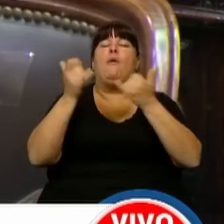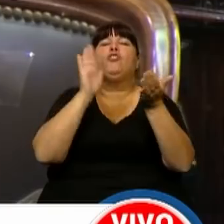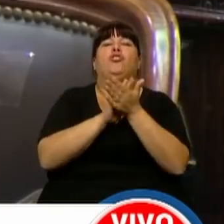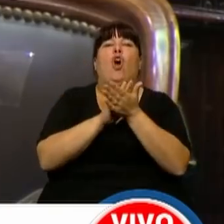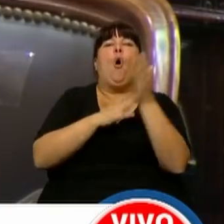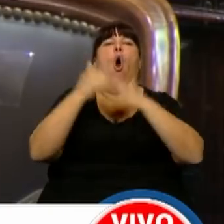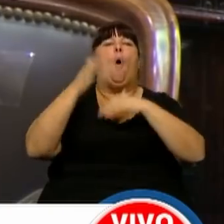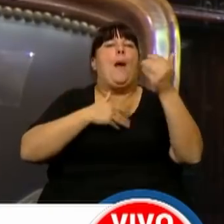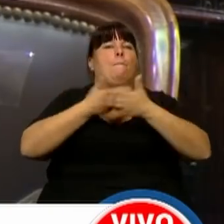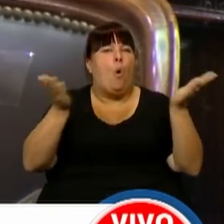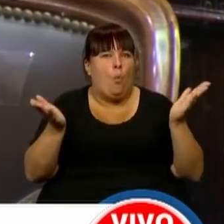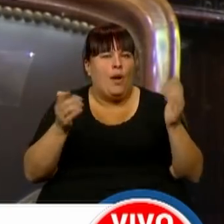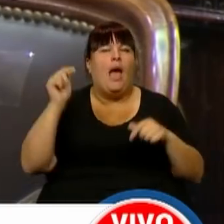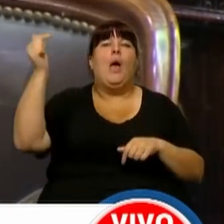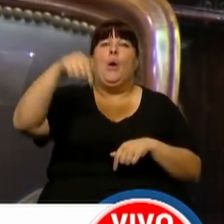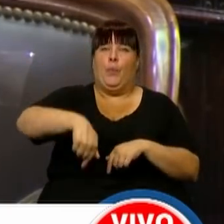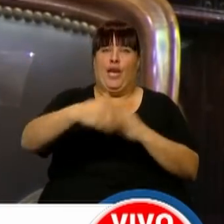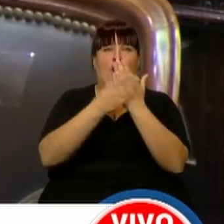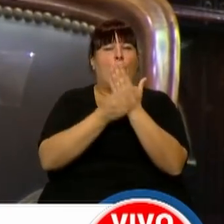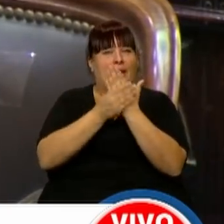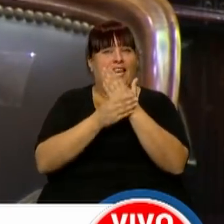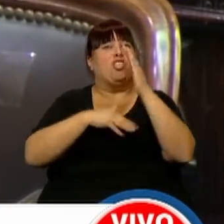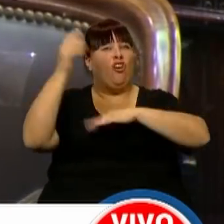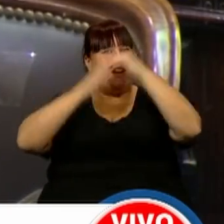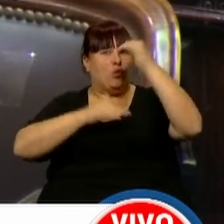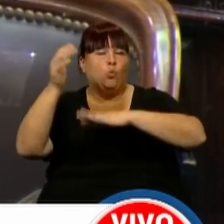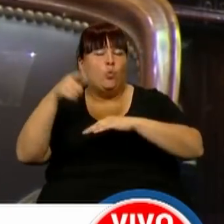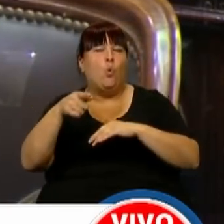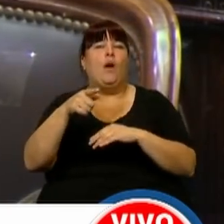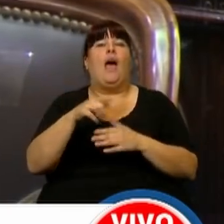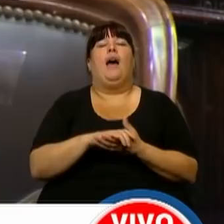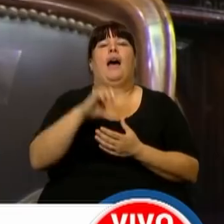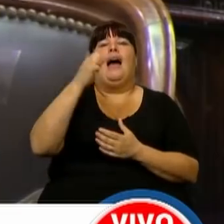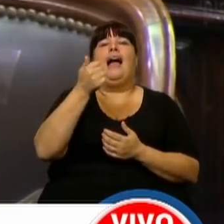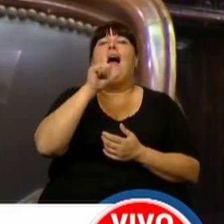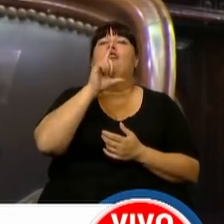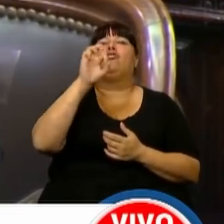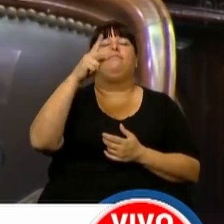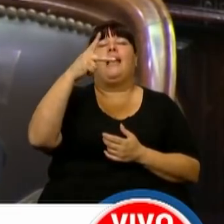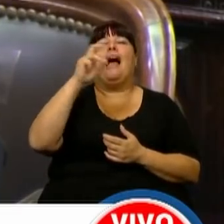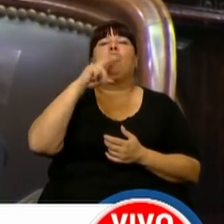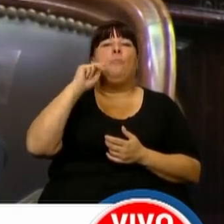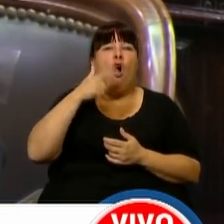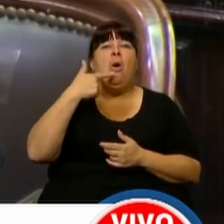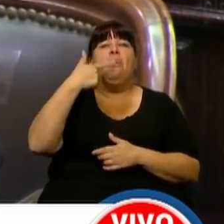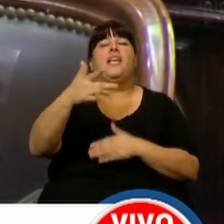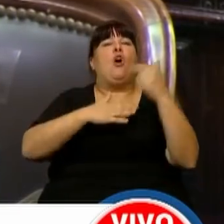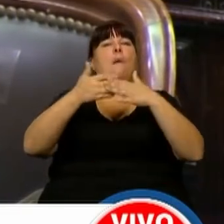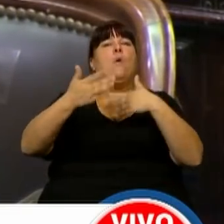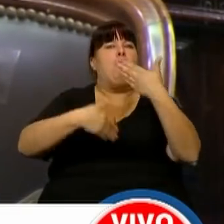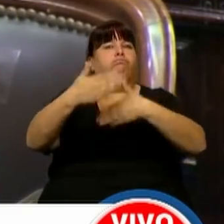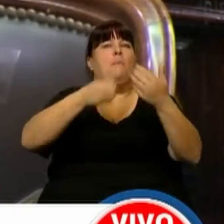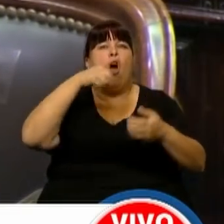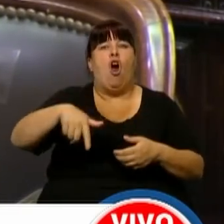la obra pública. Acá vino el ministro de Infraestructura, el señor Catopodis, y dijo que estaba creciendo la obra pública